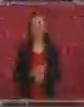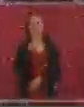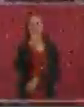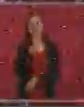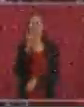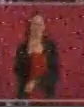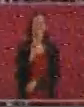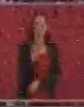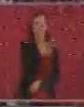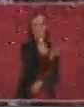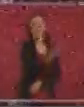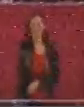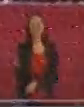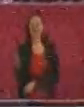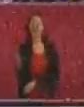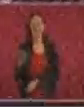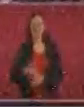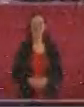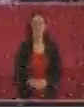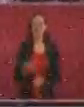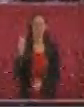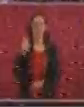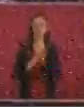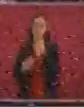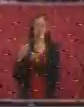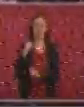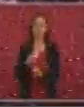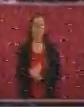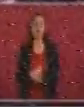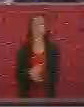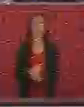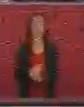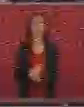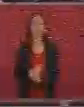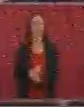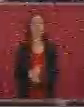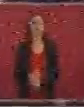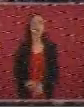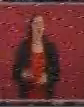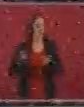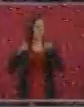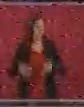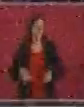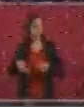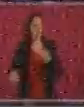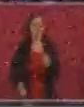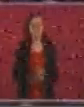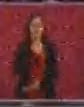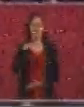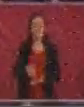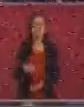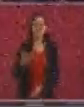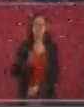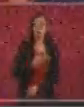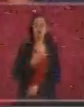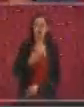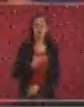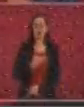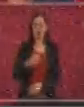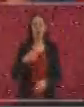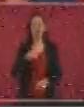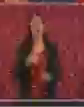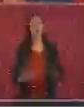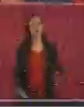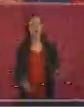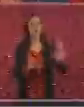en la contienda del mitad del sexenio y en esta revocación. Si las grandes empresas, como cuando él era candidato,